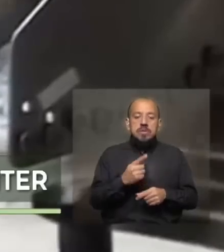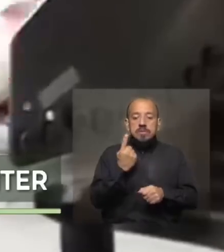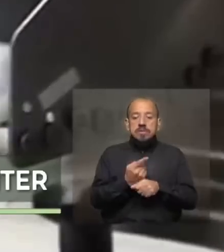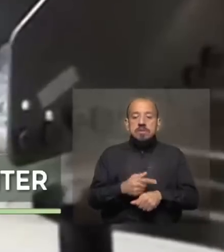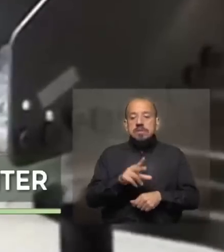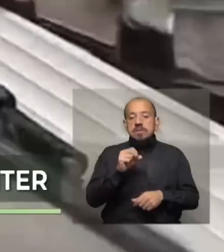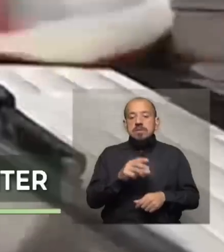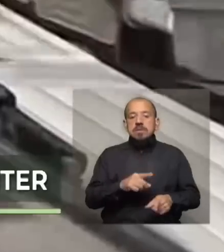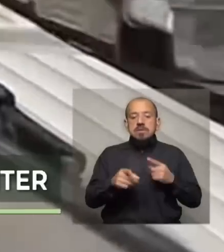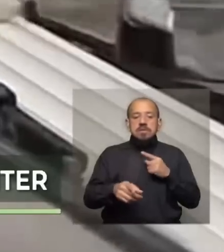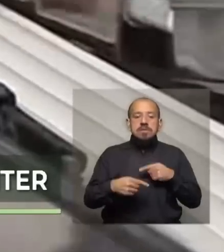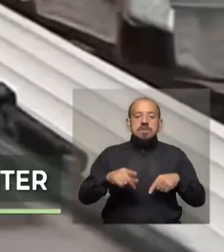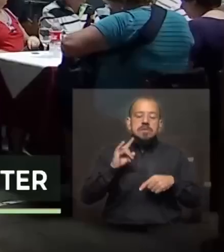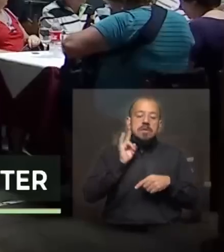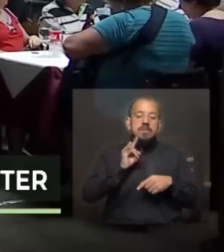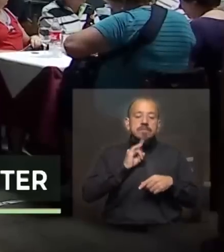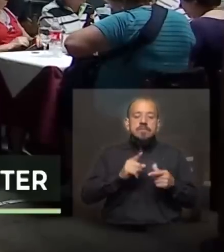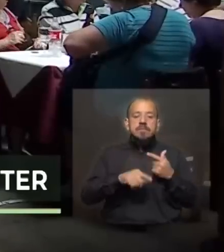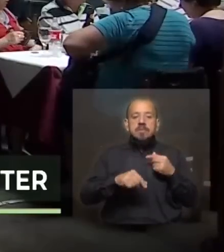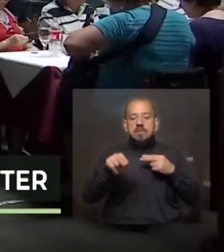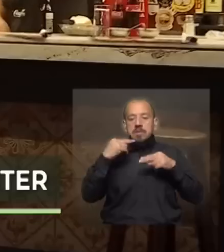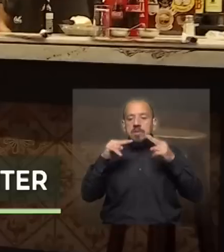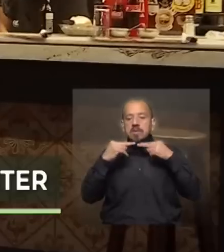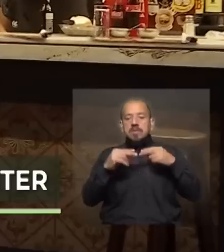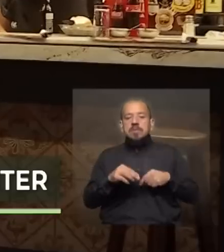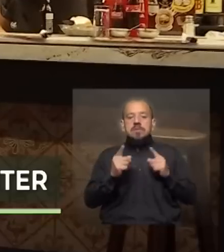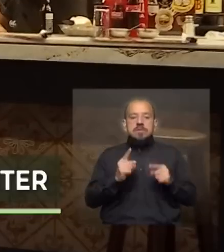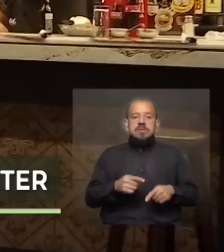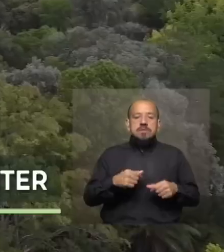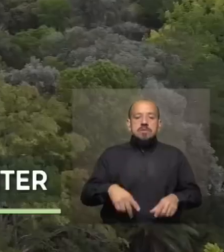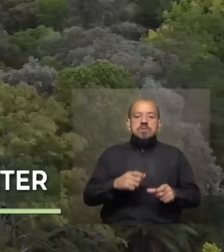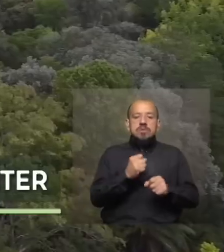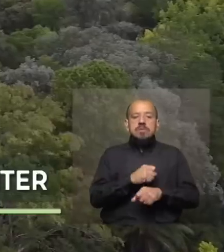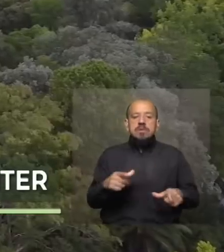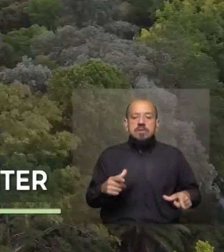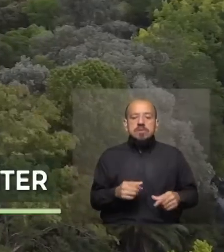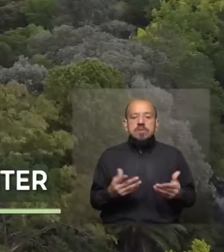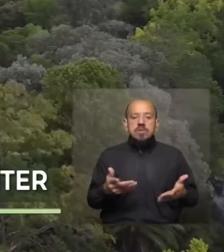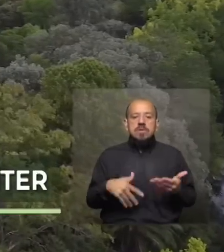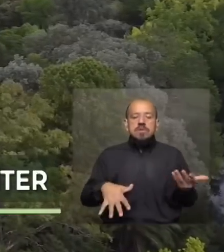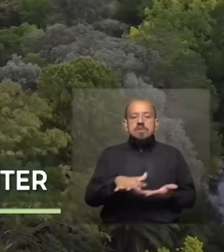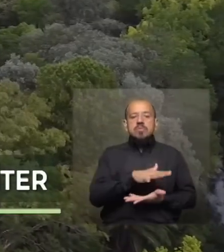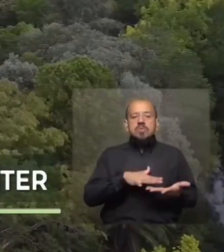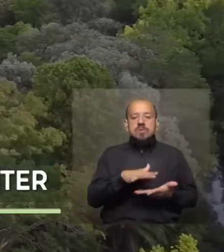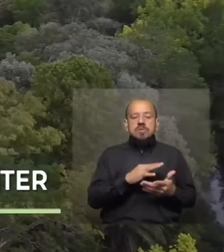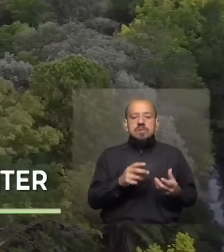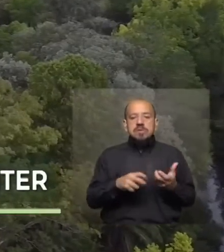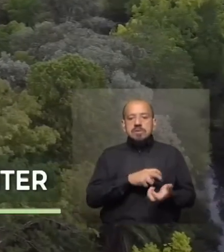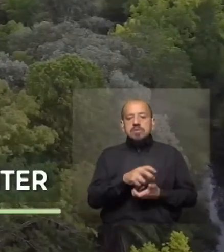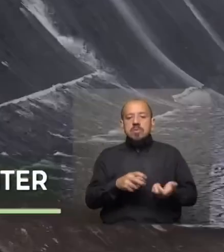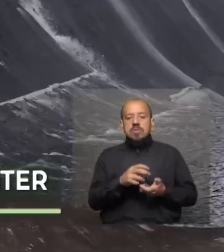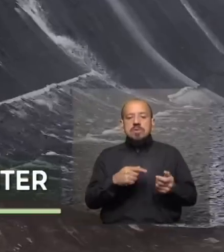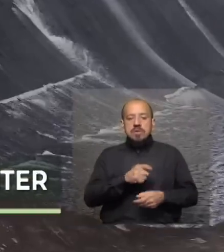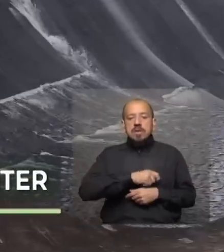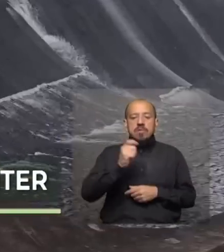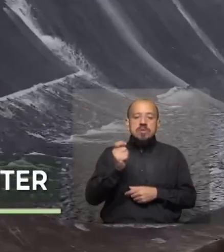críticas provienen del sector lácteo El gastronómico e incluso los lavaderos en este caso las situaciones particularmente compleja en la